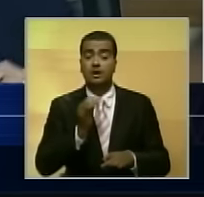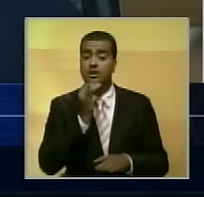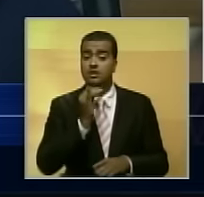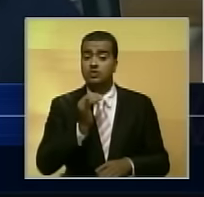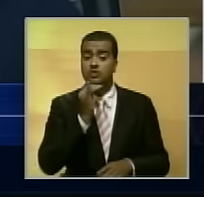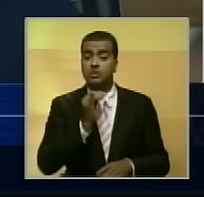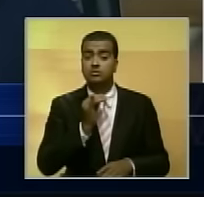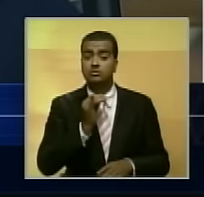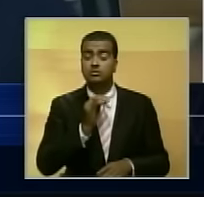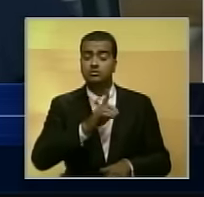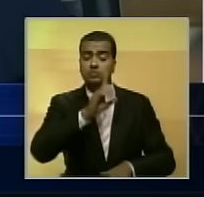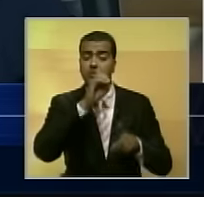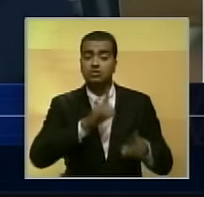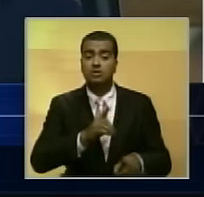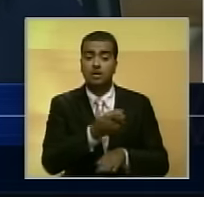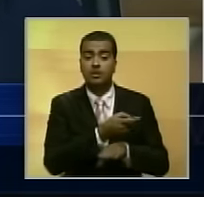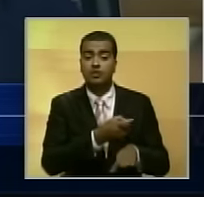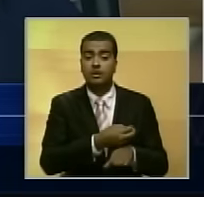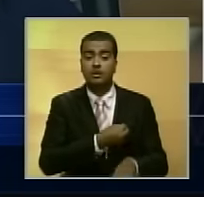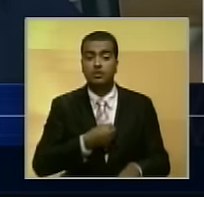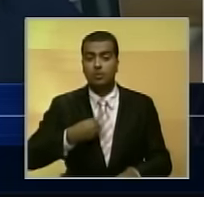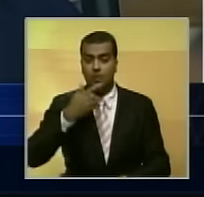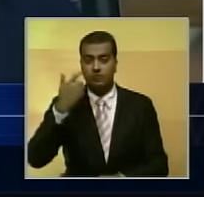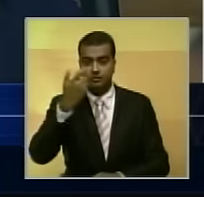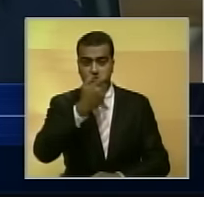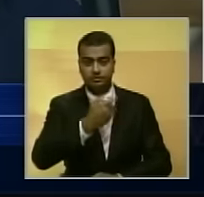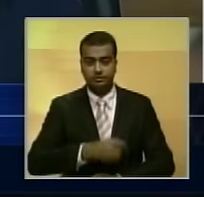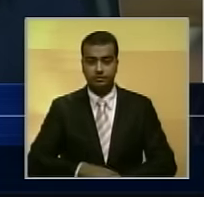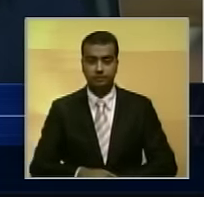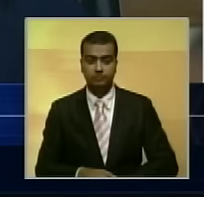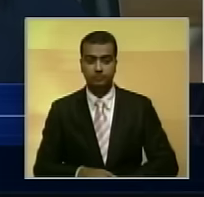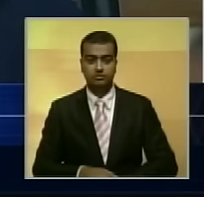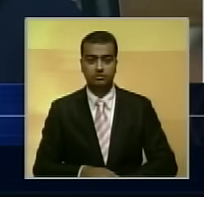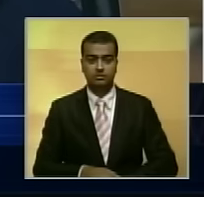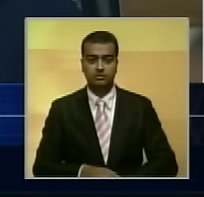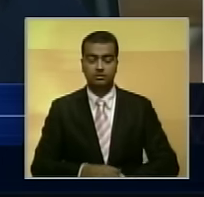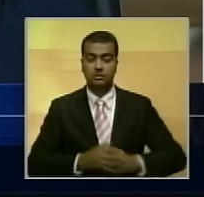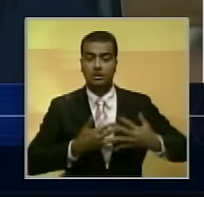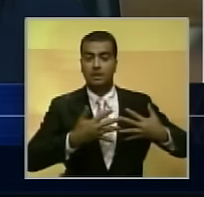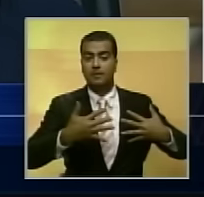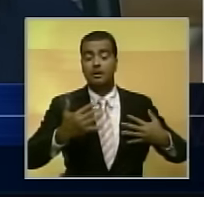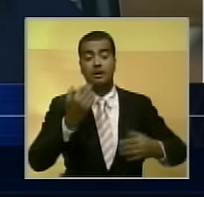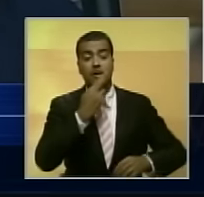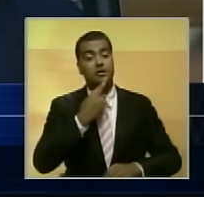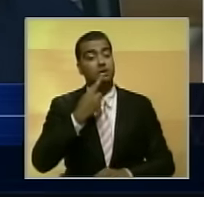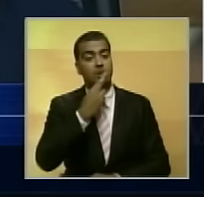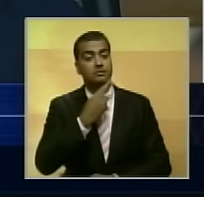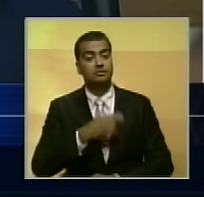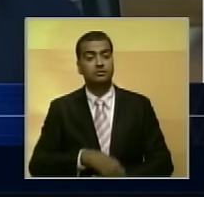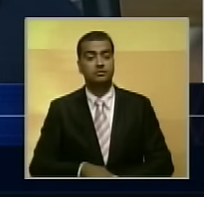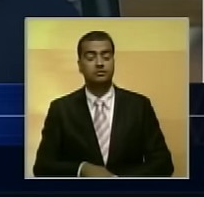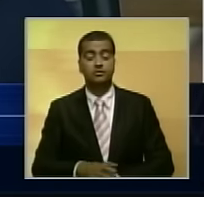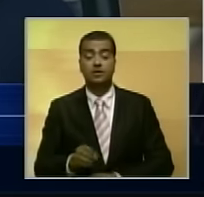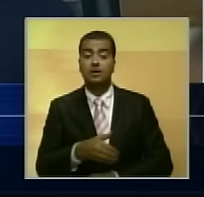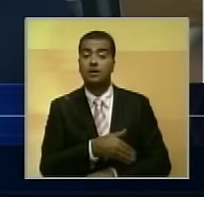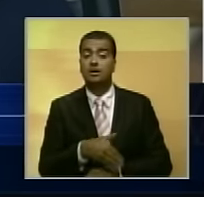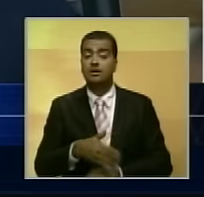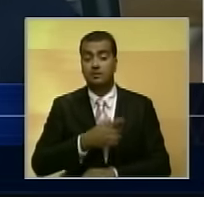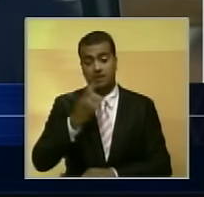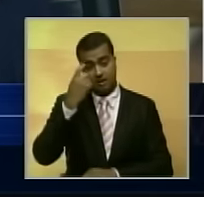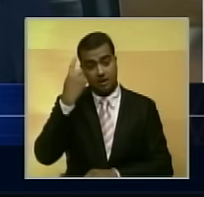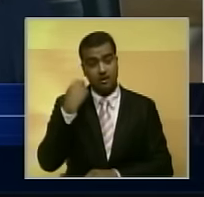y órdenes a nuestro gobierno y a nuestro pueblo. La Marea Roja salió a las calles y por eso